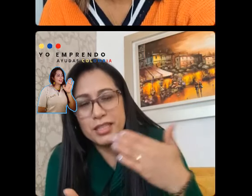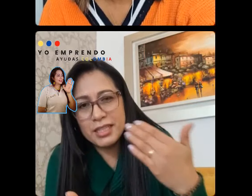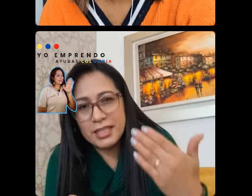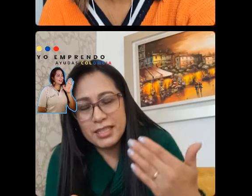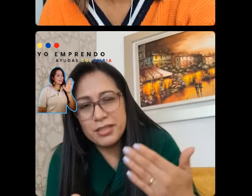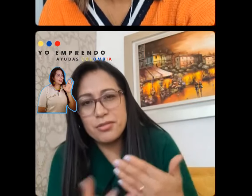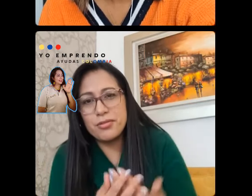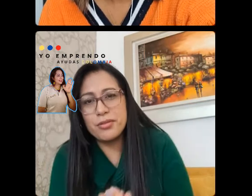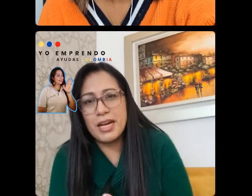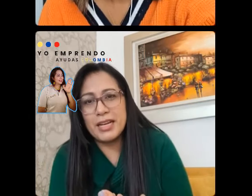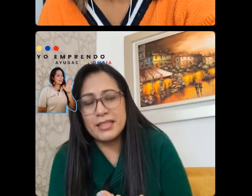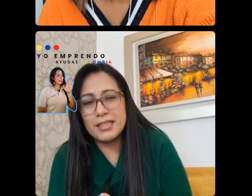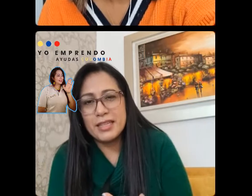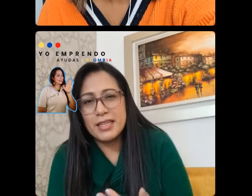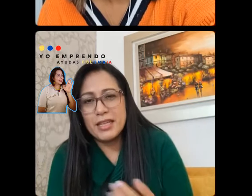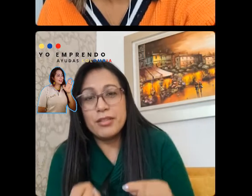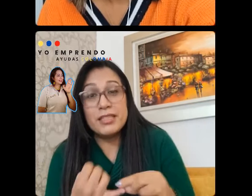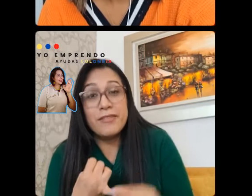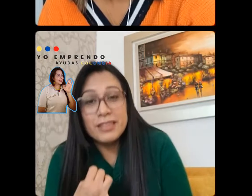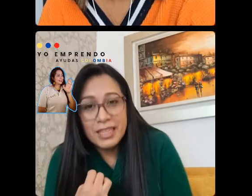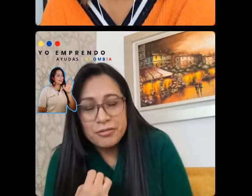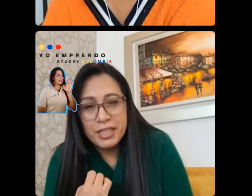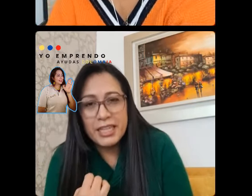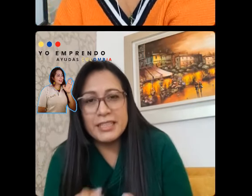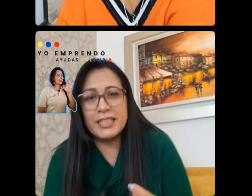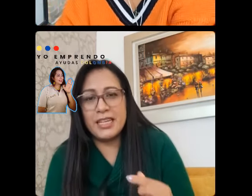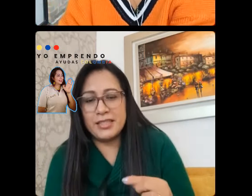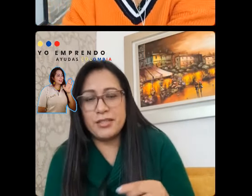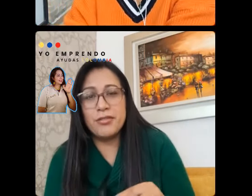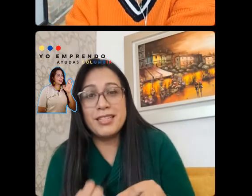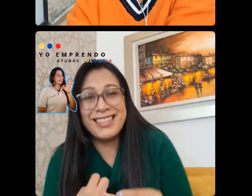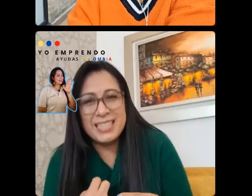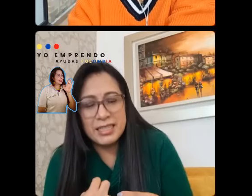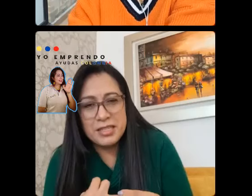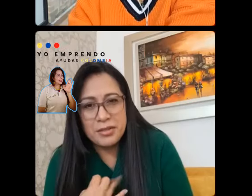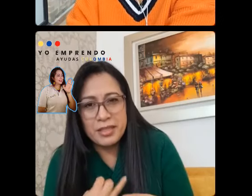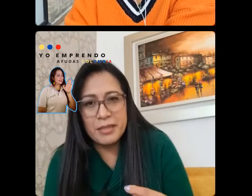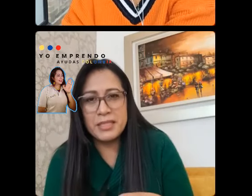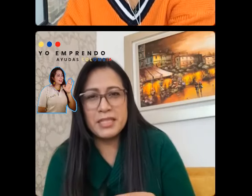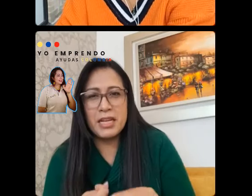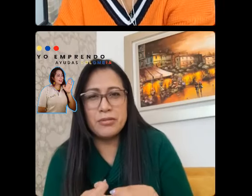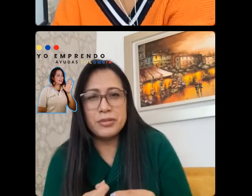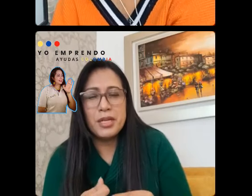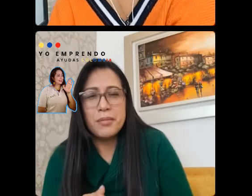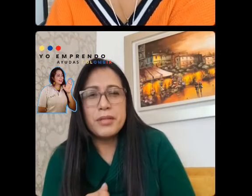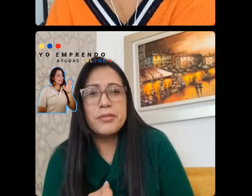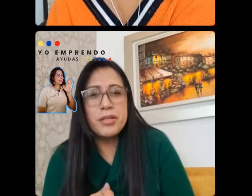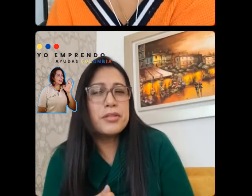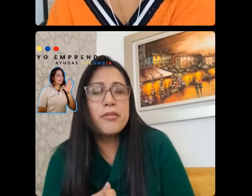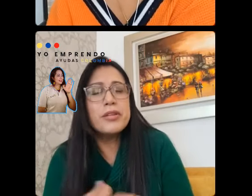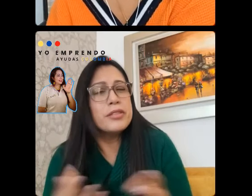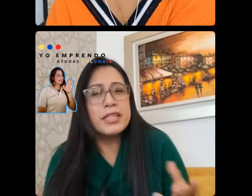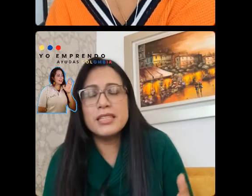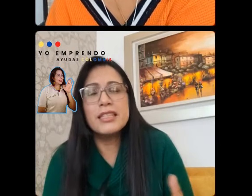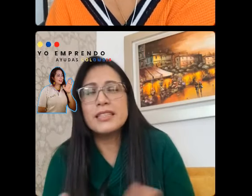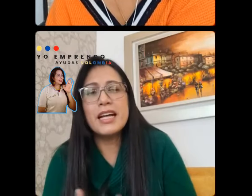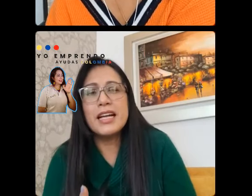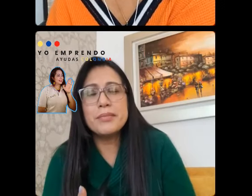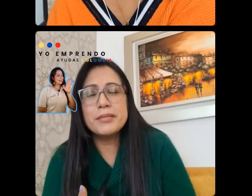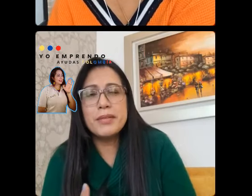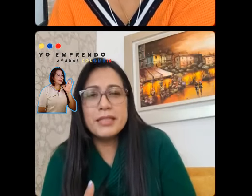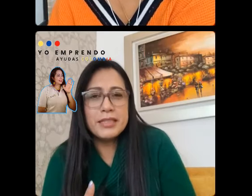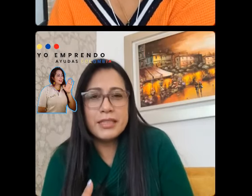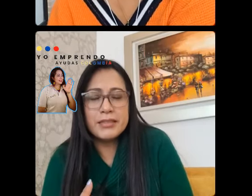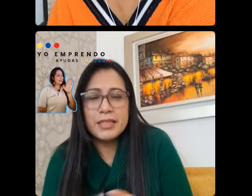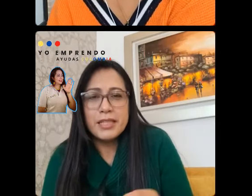esos niños que están creciendo en esos hogares con esta falta de nutrientes con esta desatención en temas de salud pues son niños que cuando lleguen a cierta